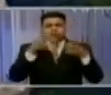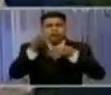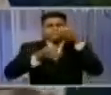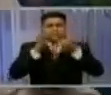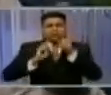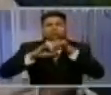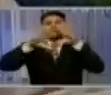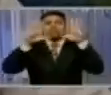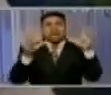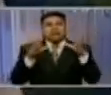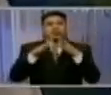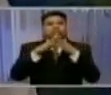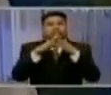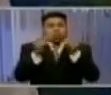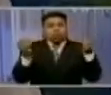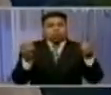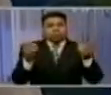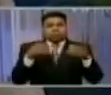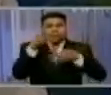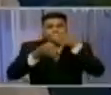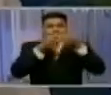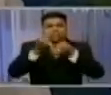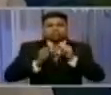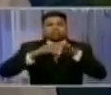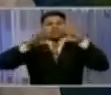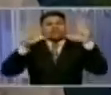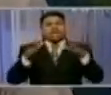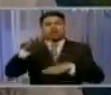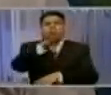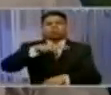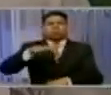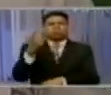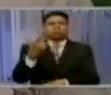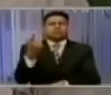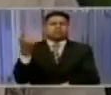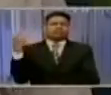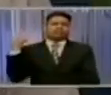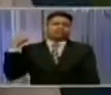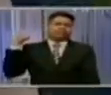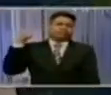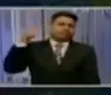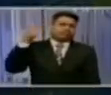la explicación que hicieron de dónde venimos.